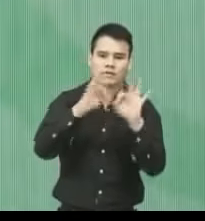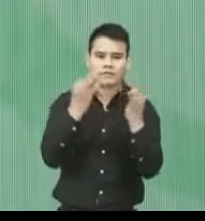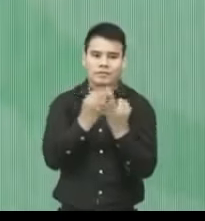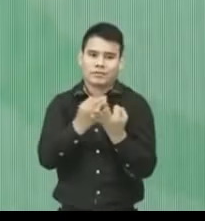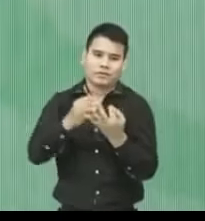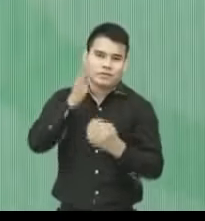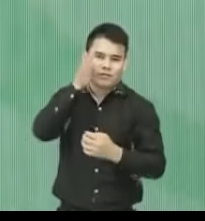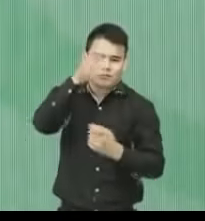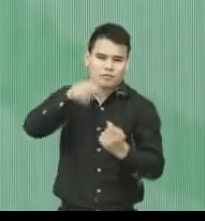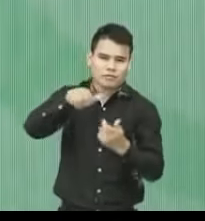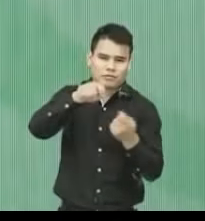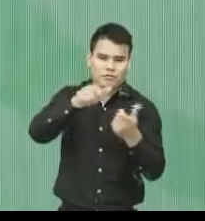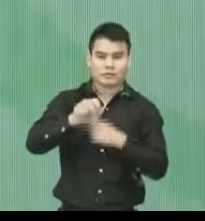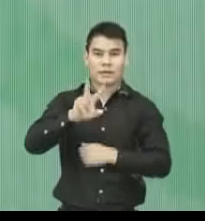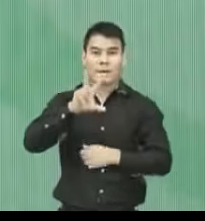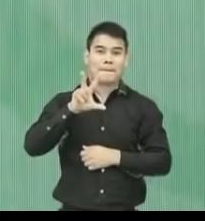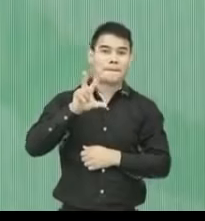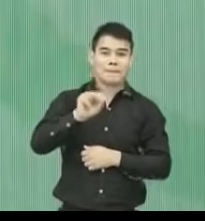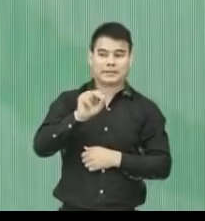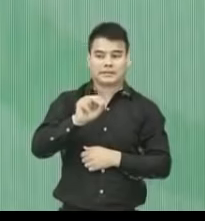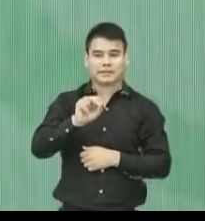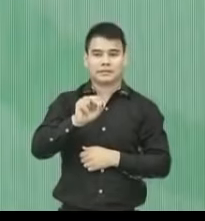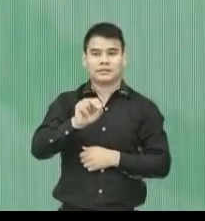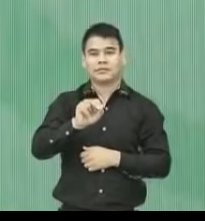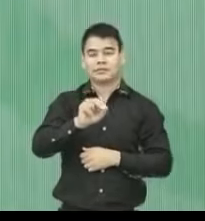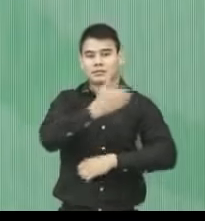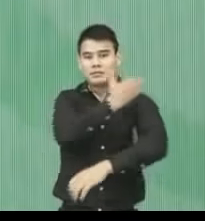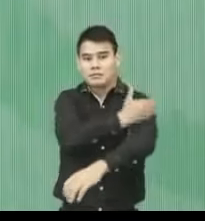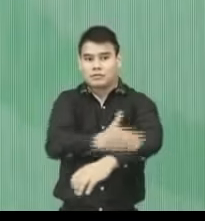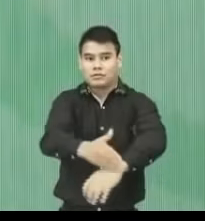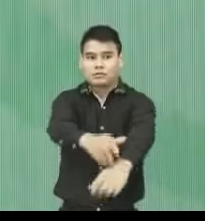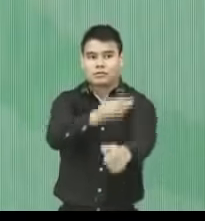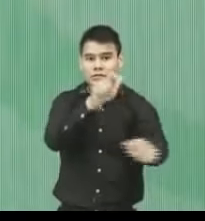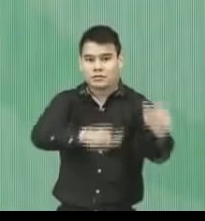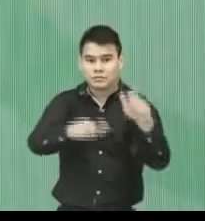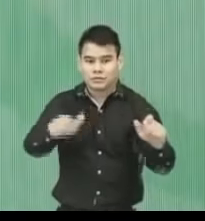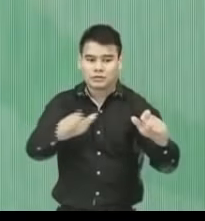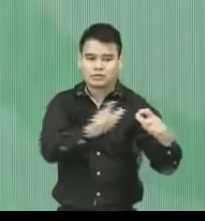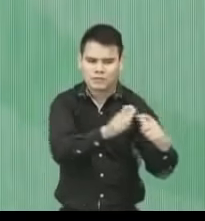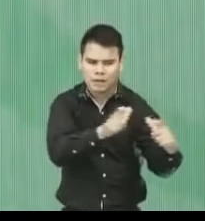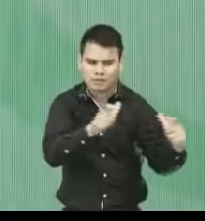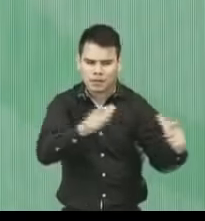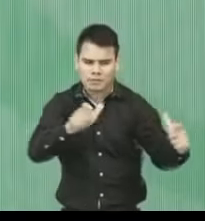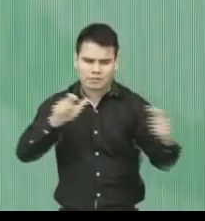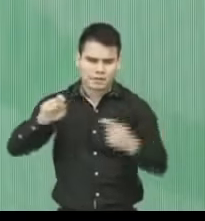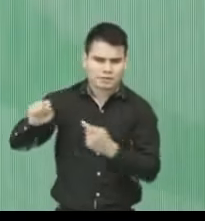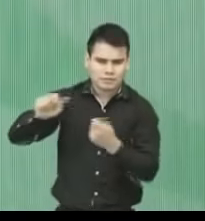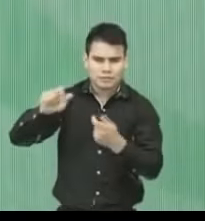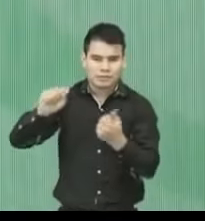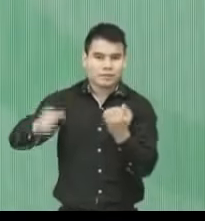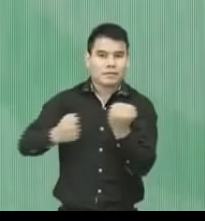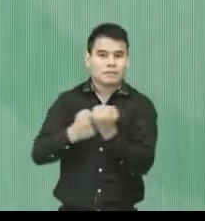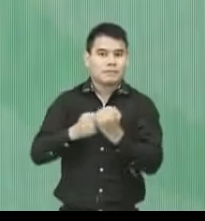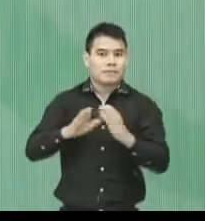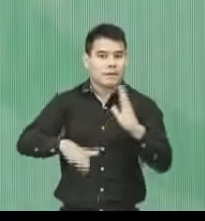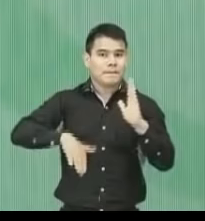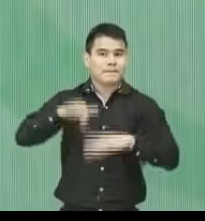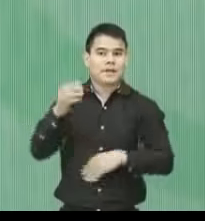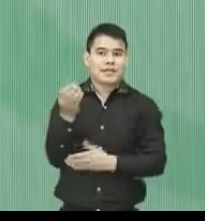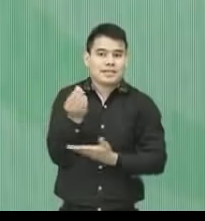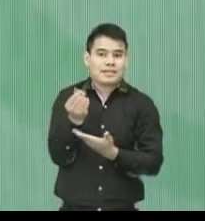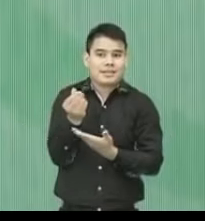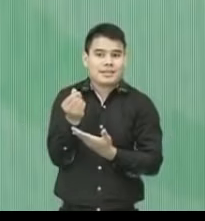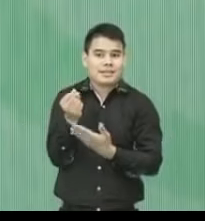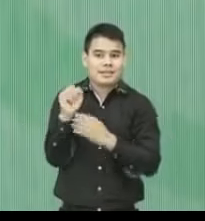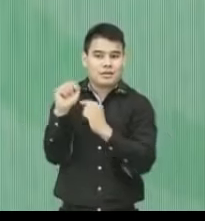20 millones de compatriotas y llevarlo ampliando también el monto que se transfiere a